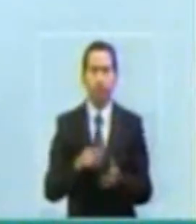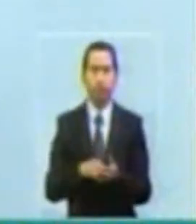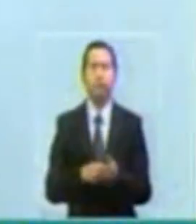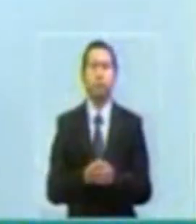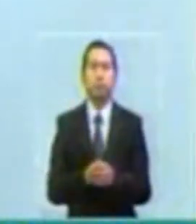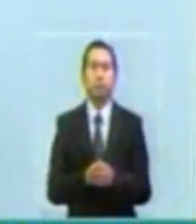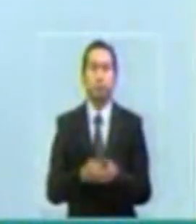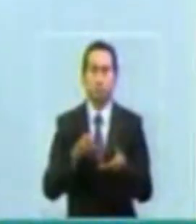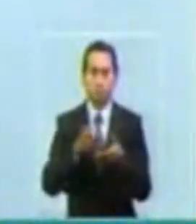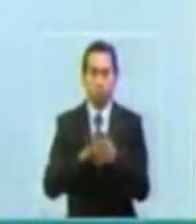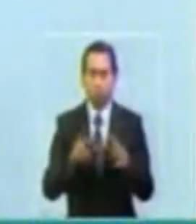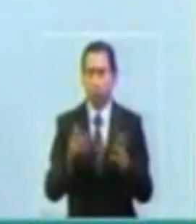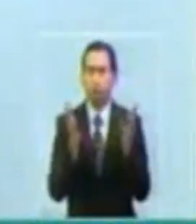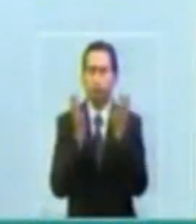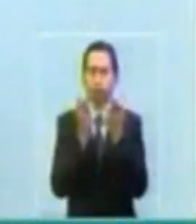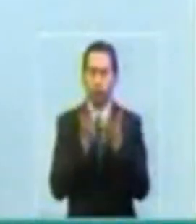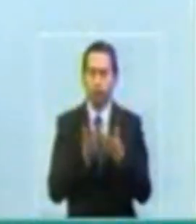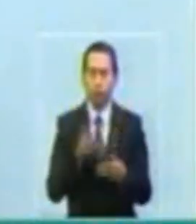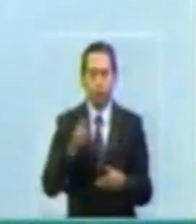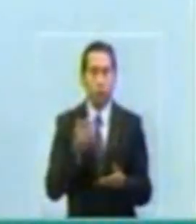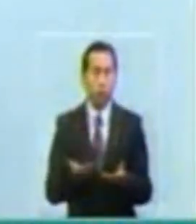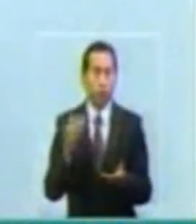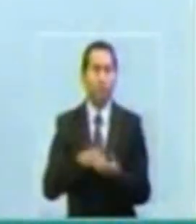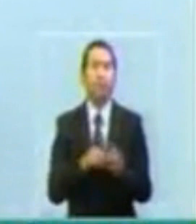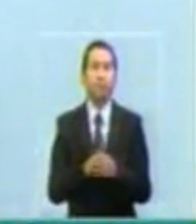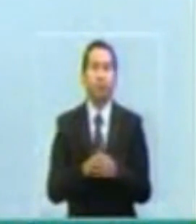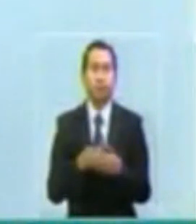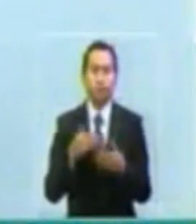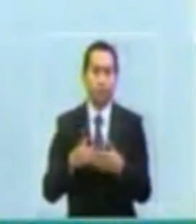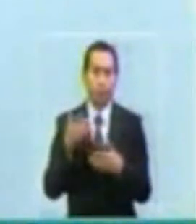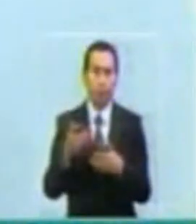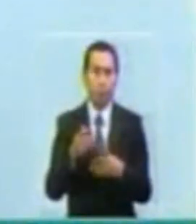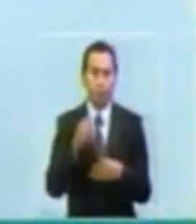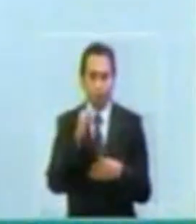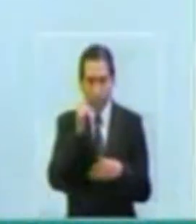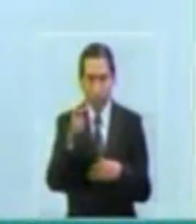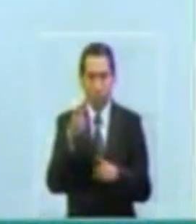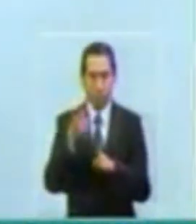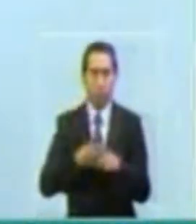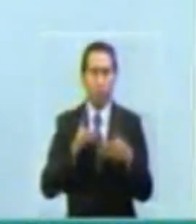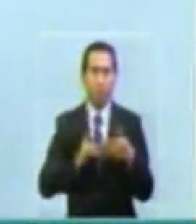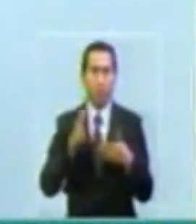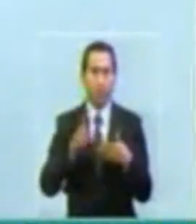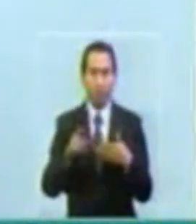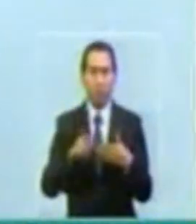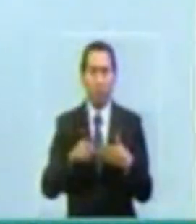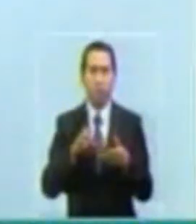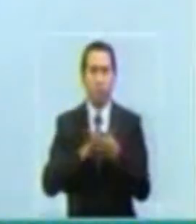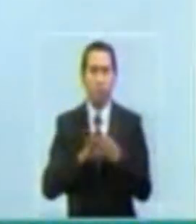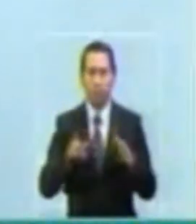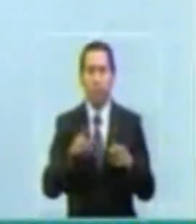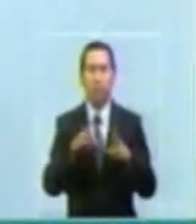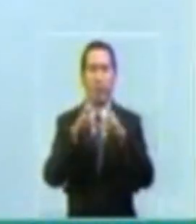regrese la paz, la armonía, ya viendo inclusive los próximos días, mes de diciembre, mes de paz,